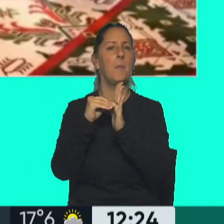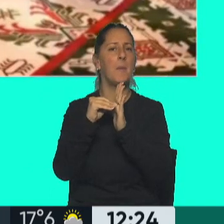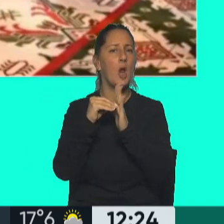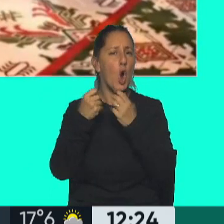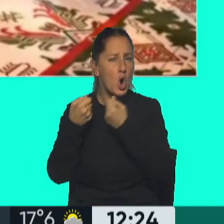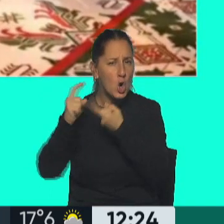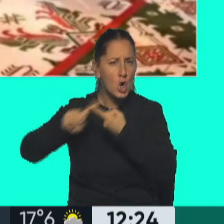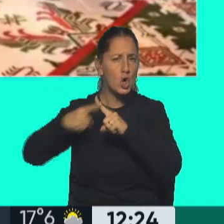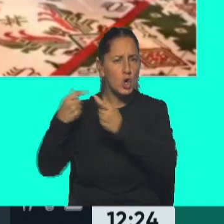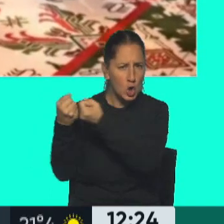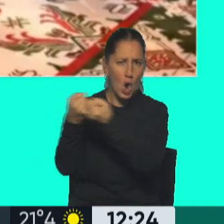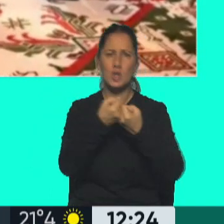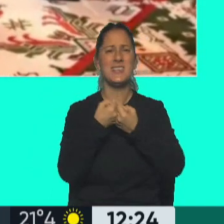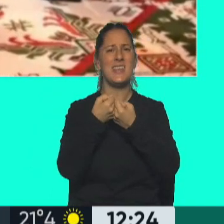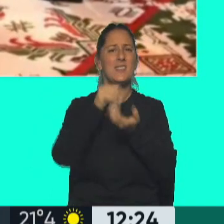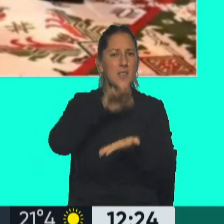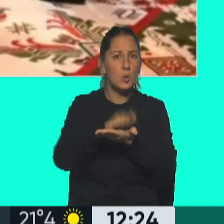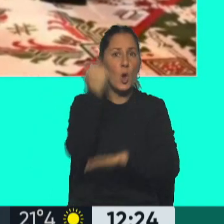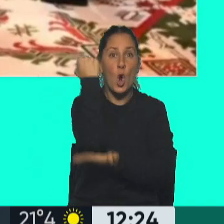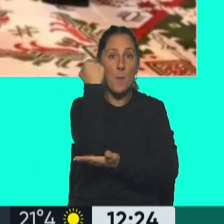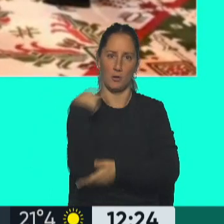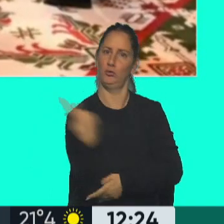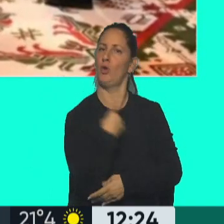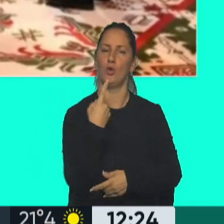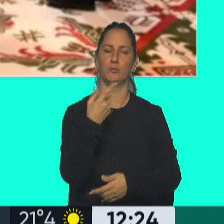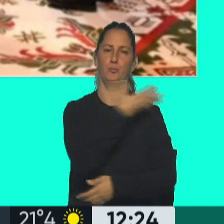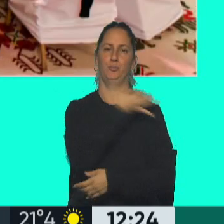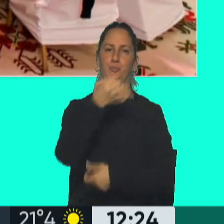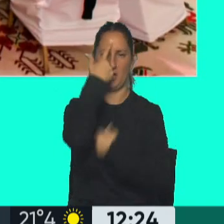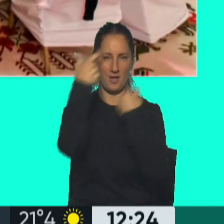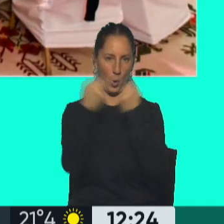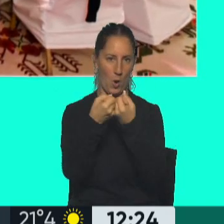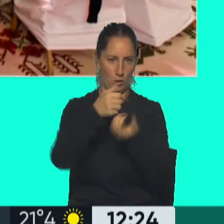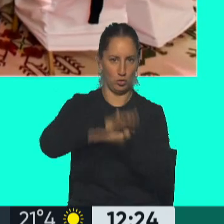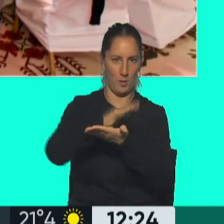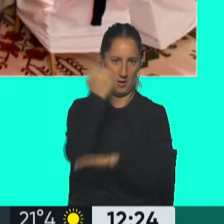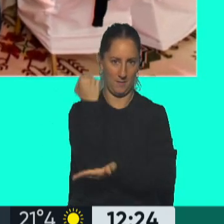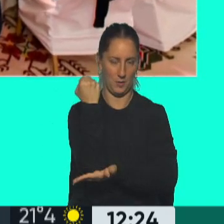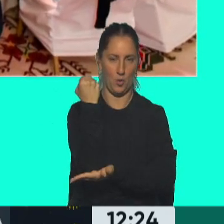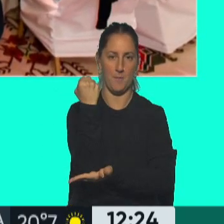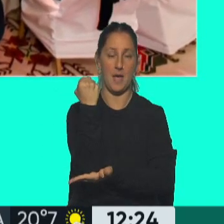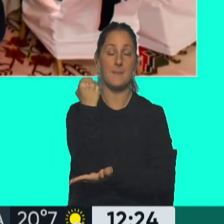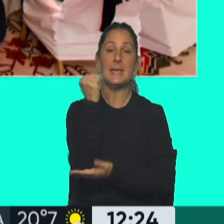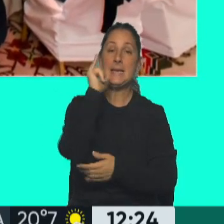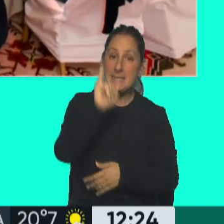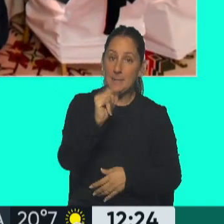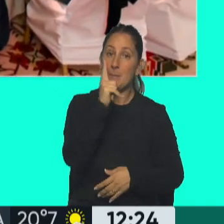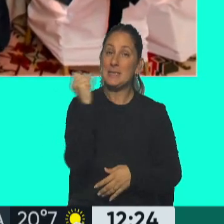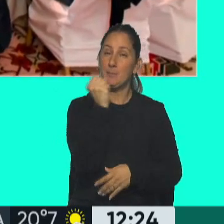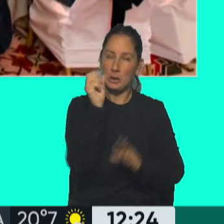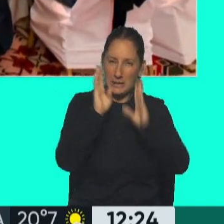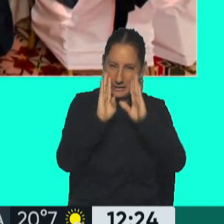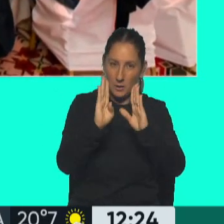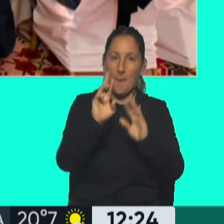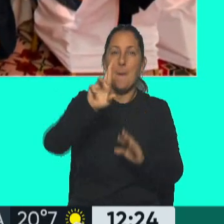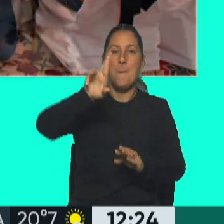en política económica estuvieron sobre la mesa sí lo que me parece es que lo que hay que prestar atención es A quién de